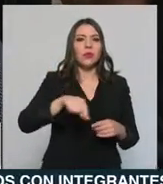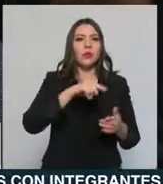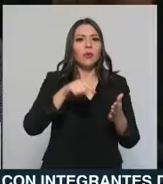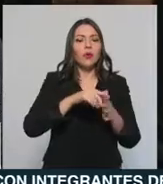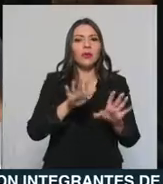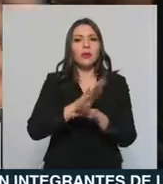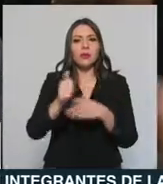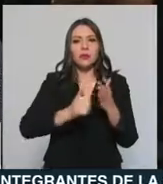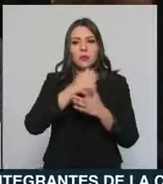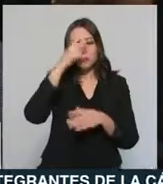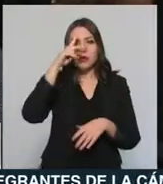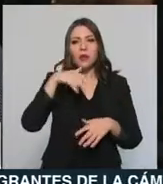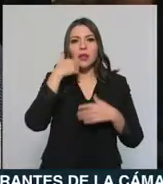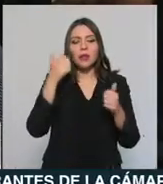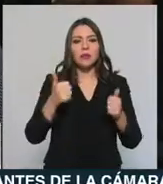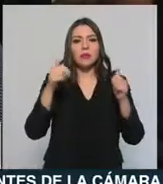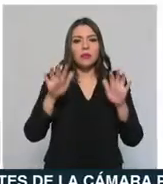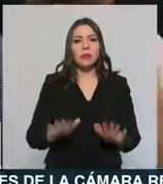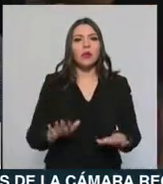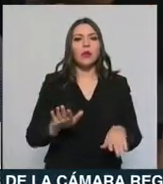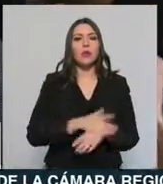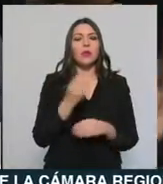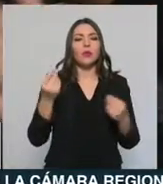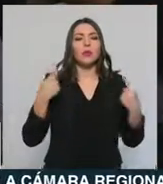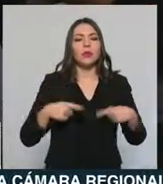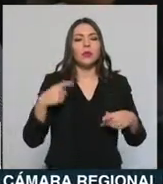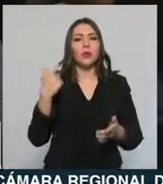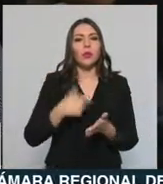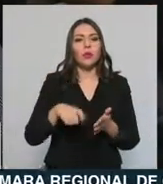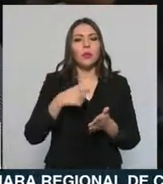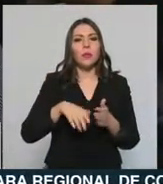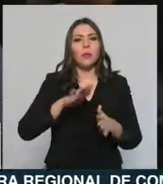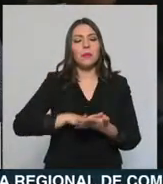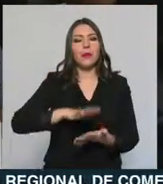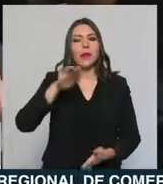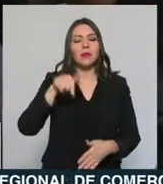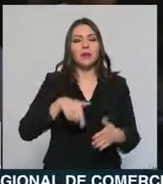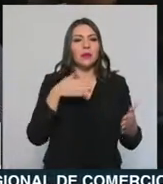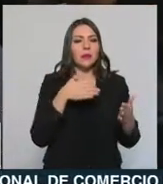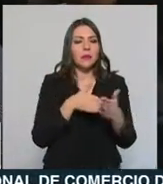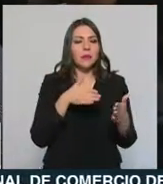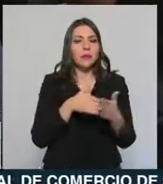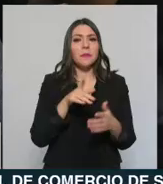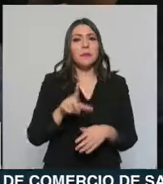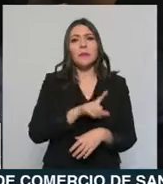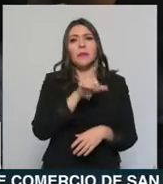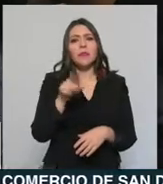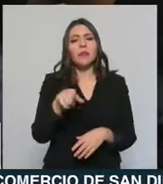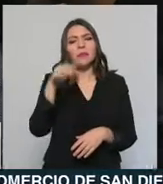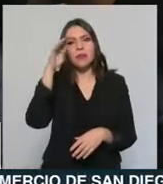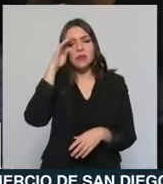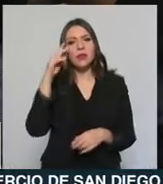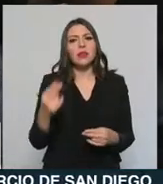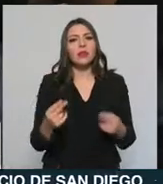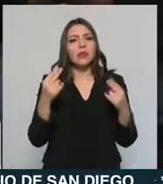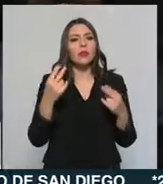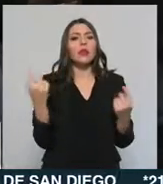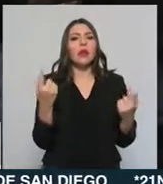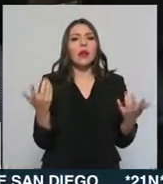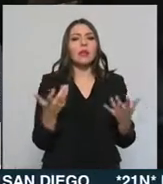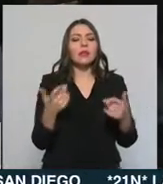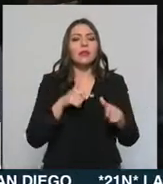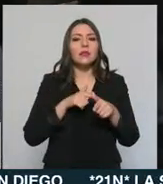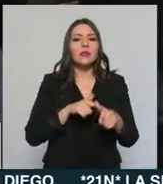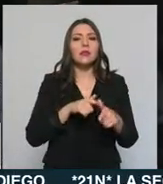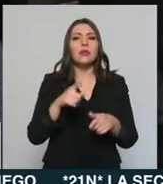establecerse porque hay un gran mercado de consumo interno. Entonces, ¿qué hicieron para perpetuar su negocio? Pues hacerlo de manera doméstica, con